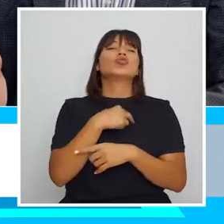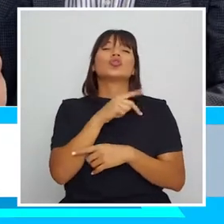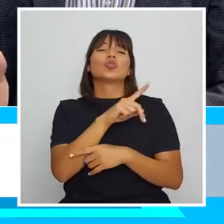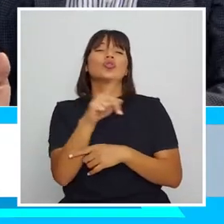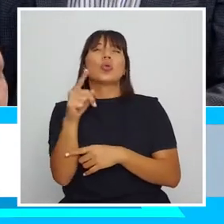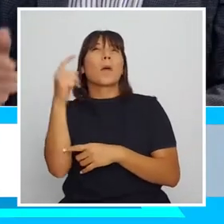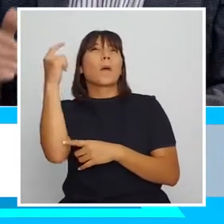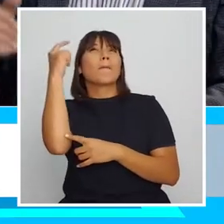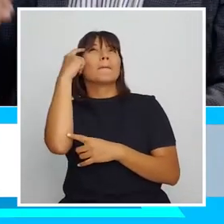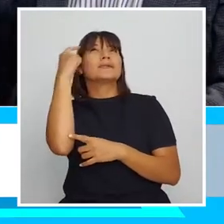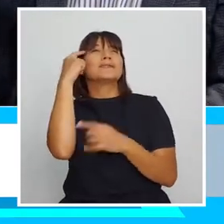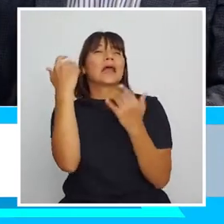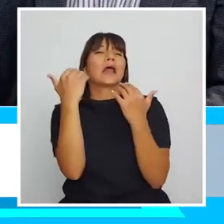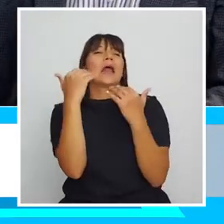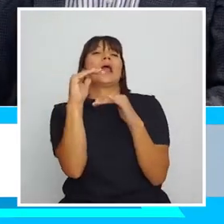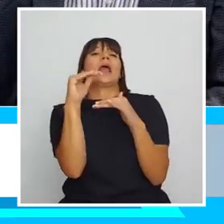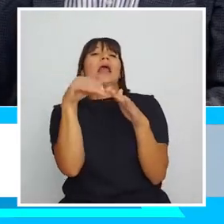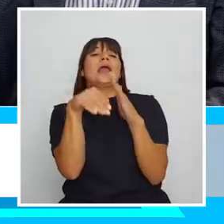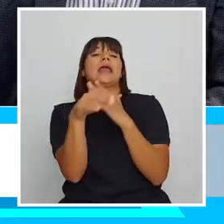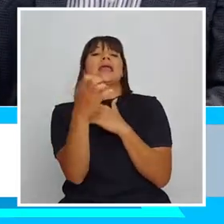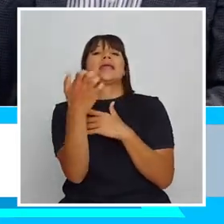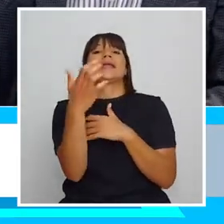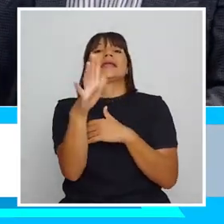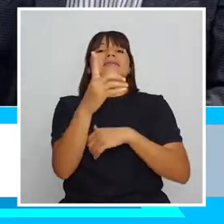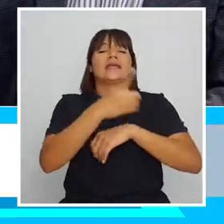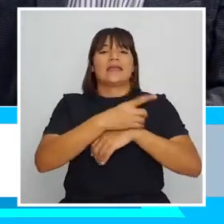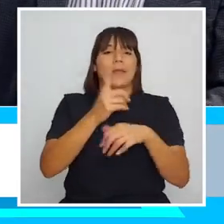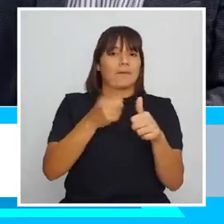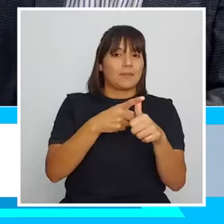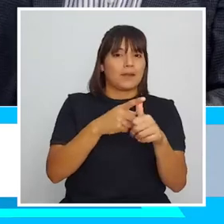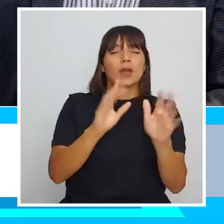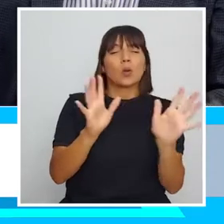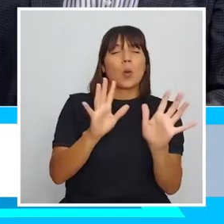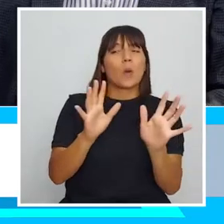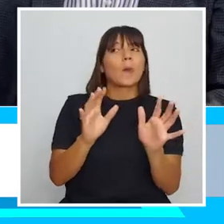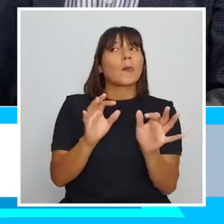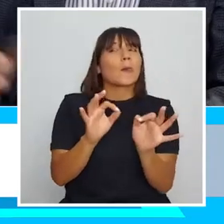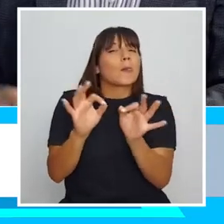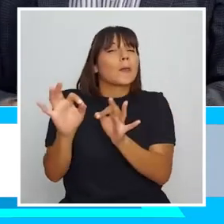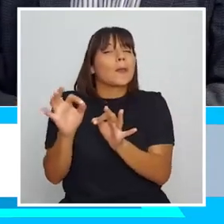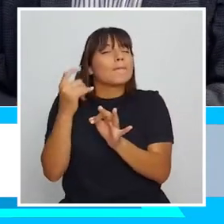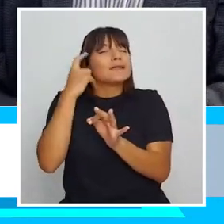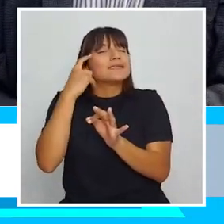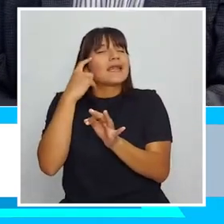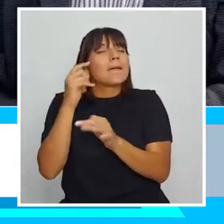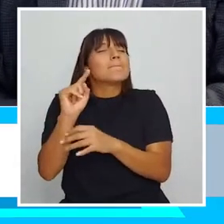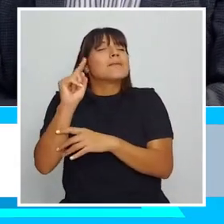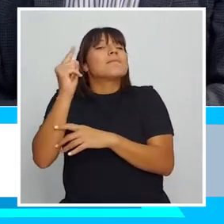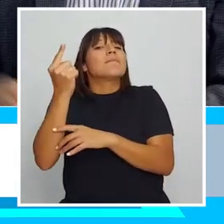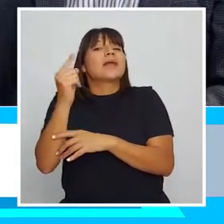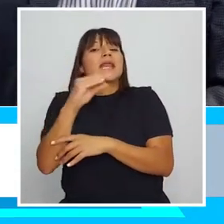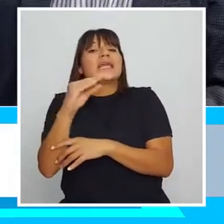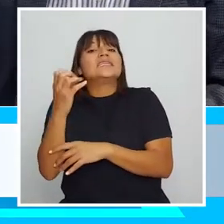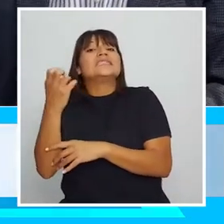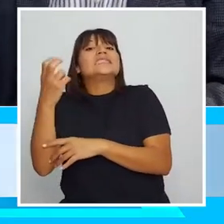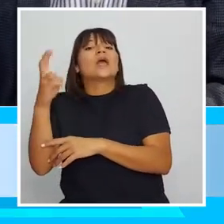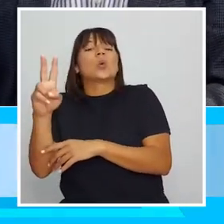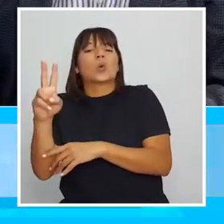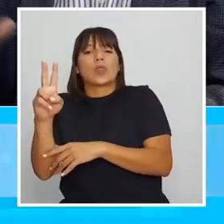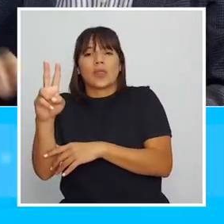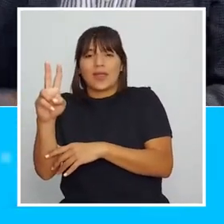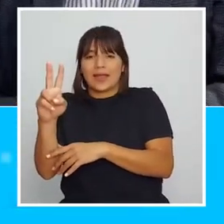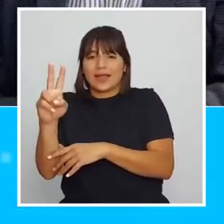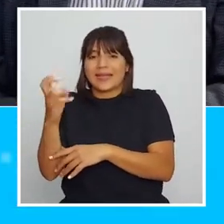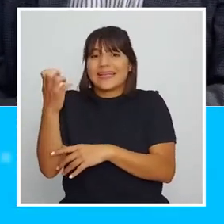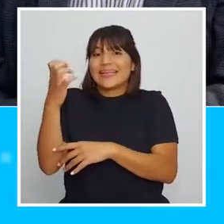la quincena, sino a pensar en la primera quincena de enero y posiblemente en la segunda quincena de enero. Porque además atrasito ya vienen